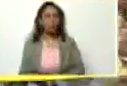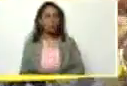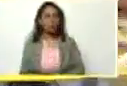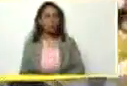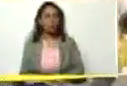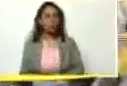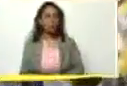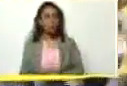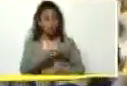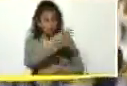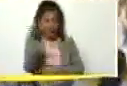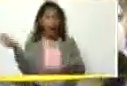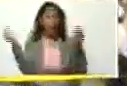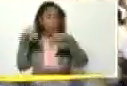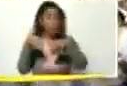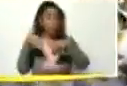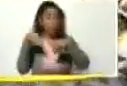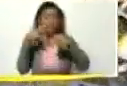¿Están de acuerdo?